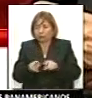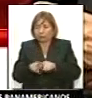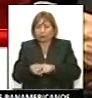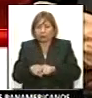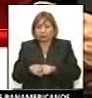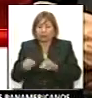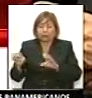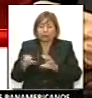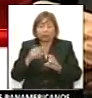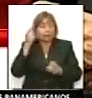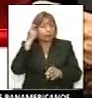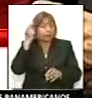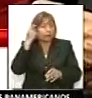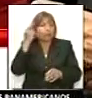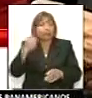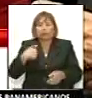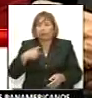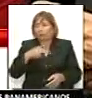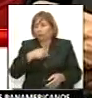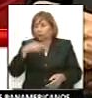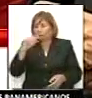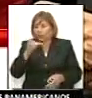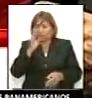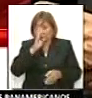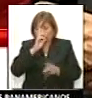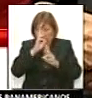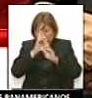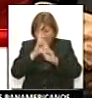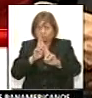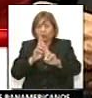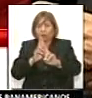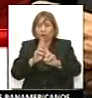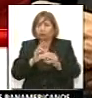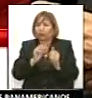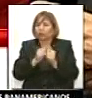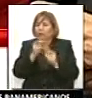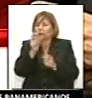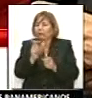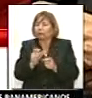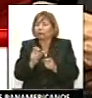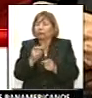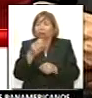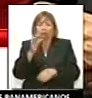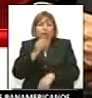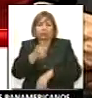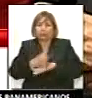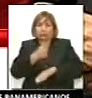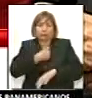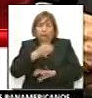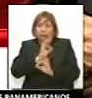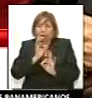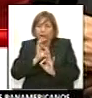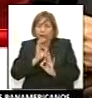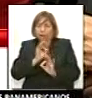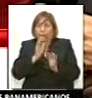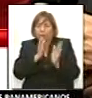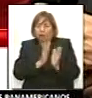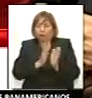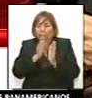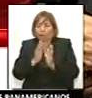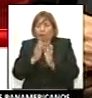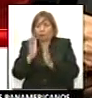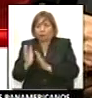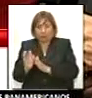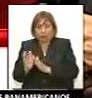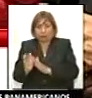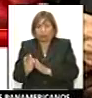misma contundencia porque nosotros siempre hemos sido respetuosos de la presunción de inocencia, del debido proceso